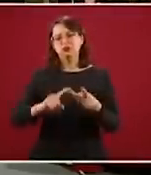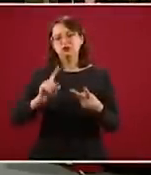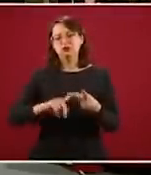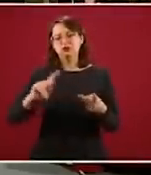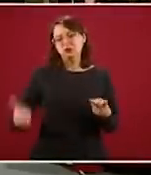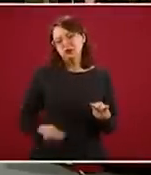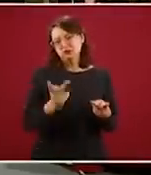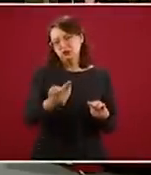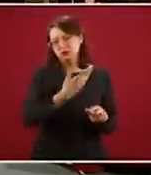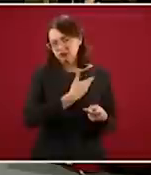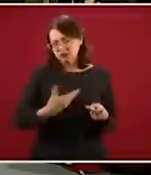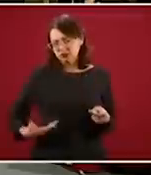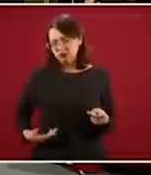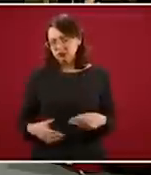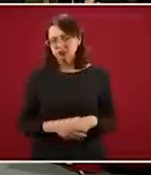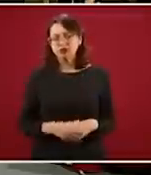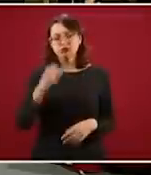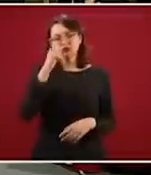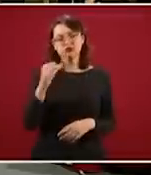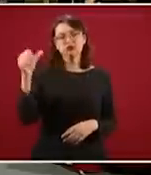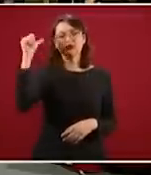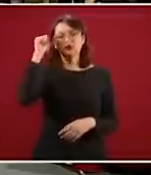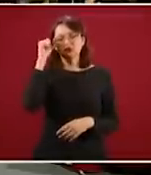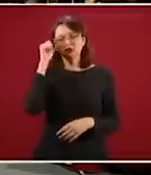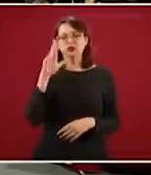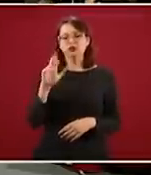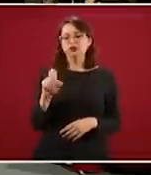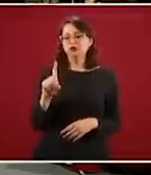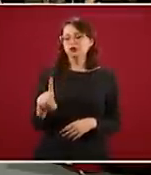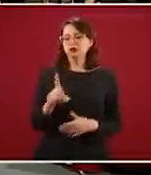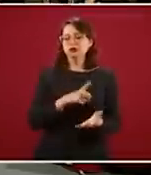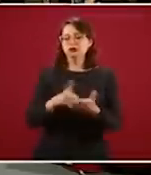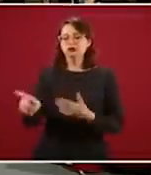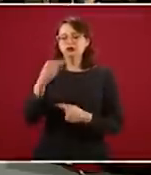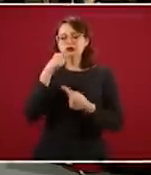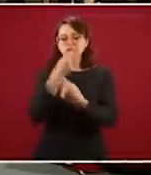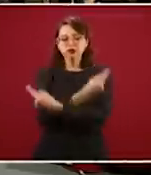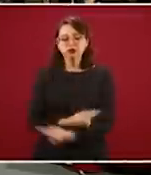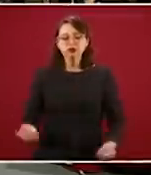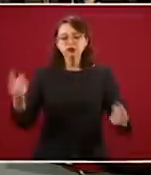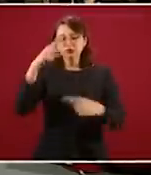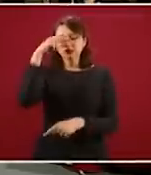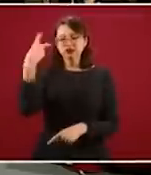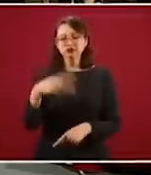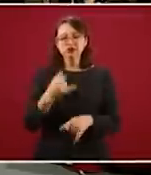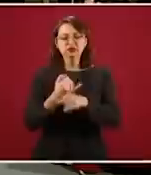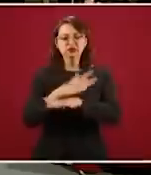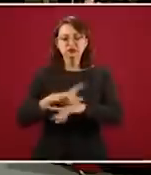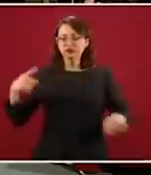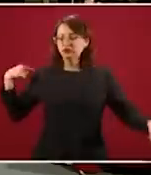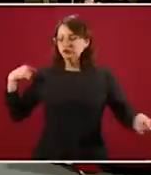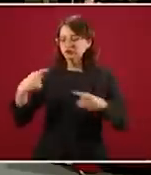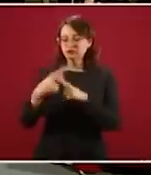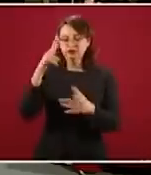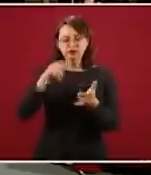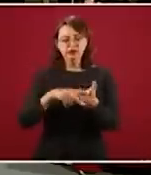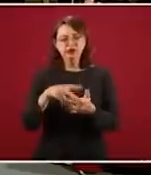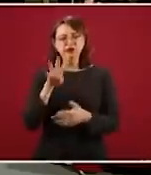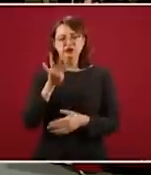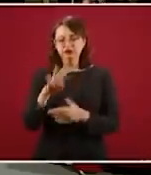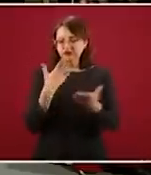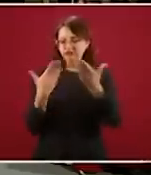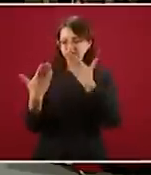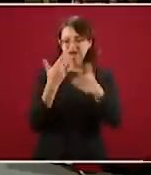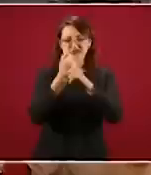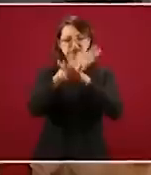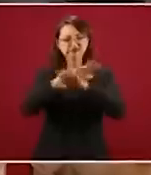presidente. Ayer la Red por los Derechos de la Infancia en México presentó un informe, un balance de 2019. En este informe